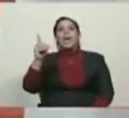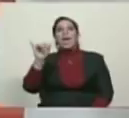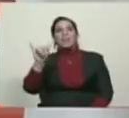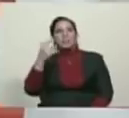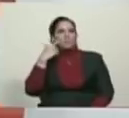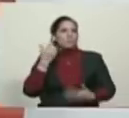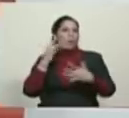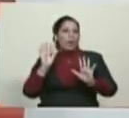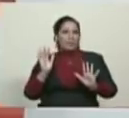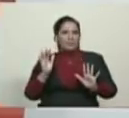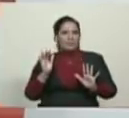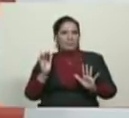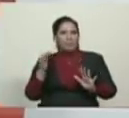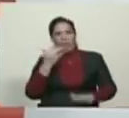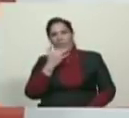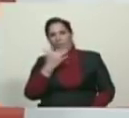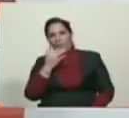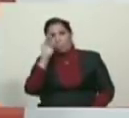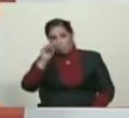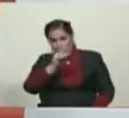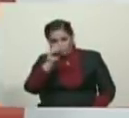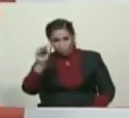Dios te cuide, Freddy.